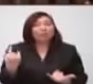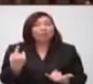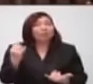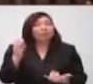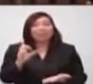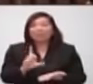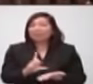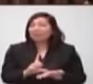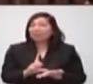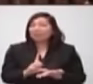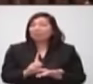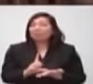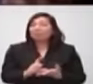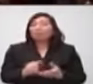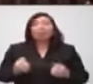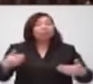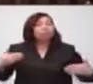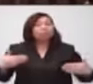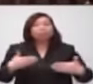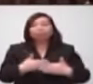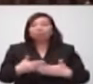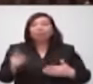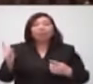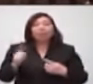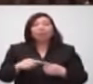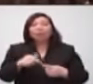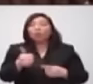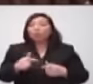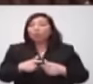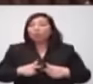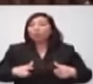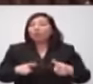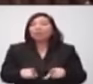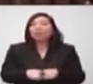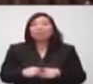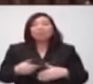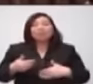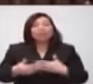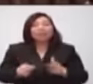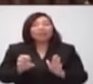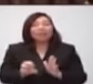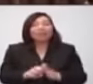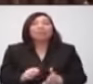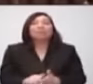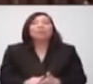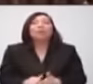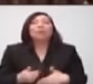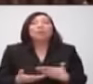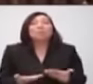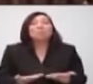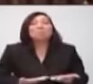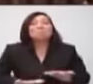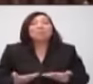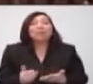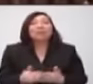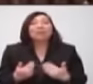demanda de Lima, sino que los corredores viales están yendo hacia otros lugares también, siguiendo este ejemplo, y en consecuencia va a haber un mercado